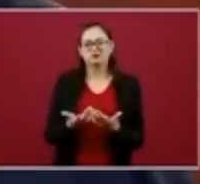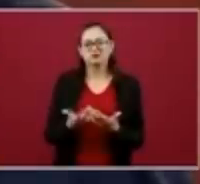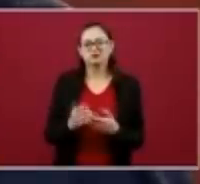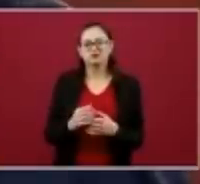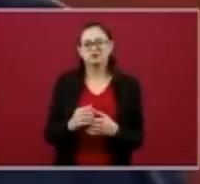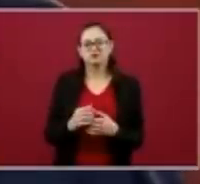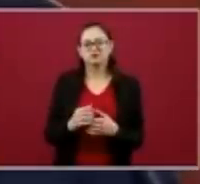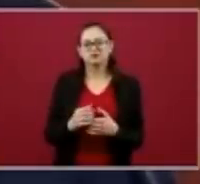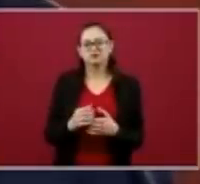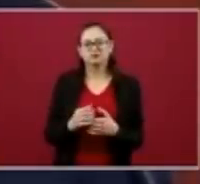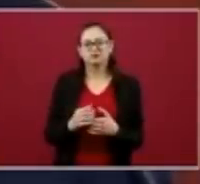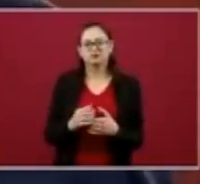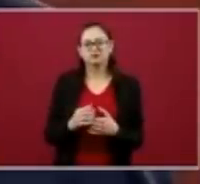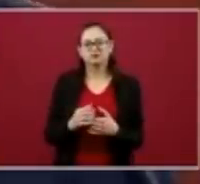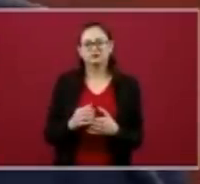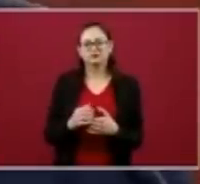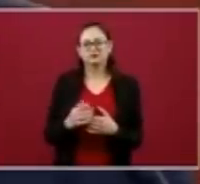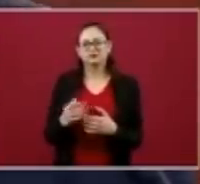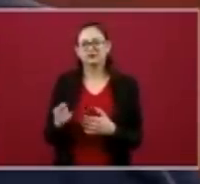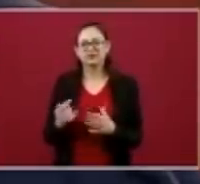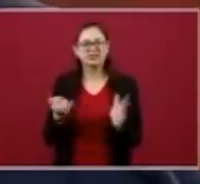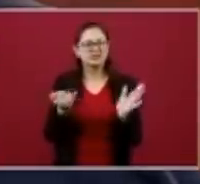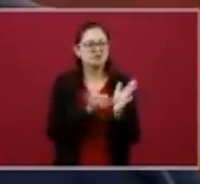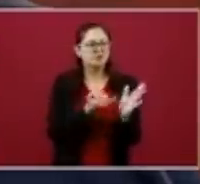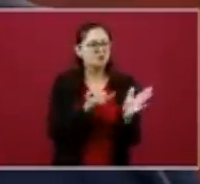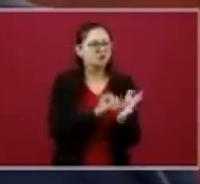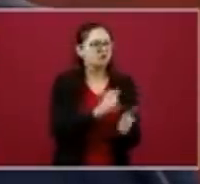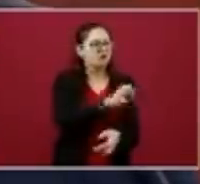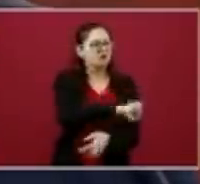tener necesidad de aumentar impuestos,